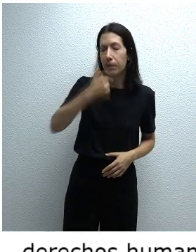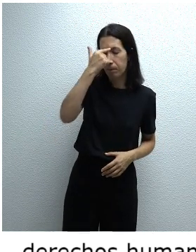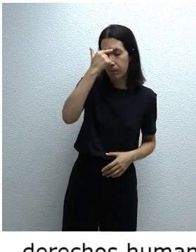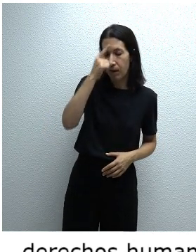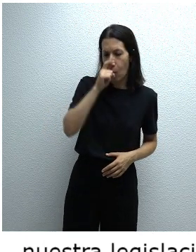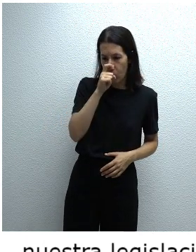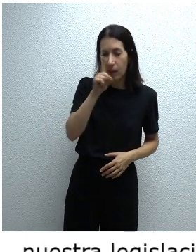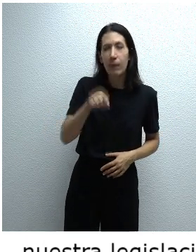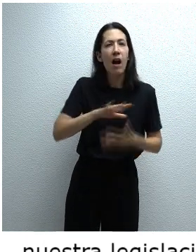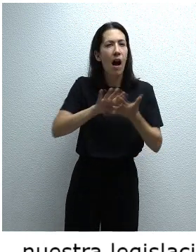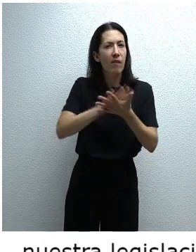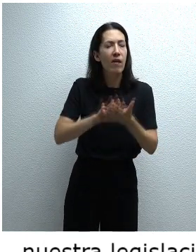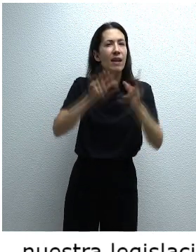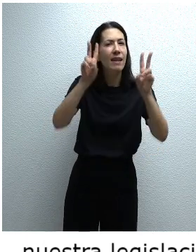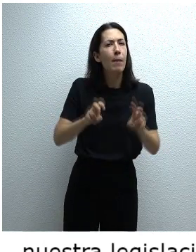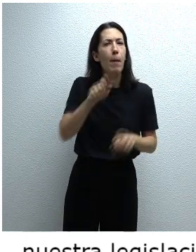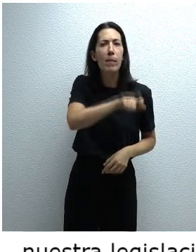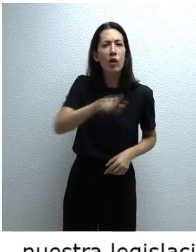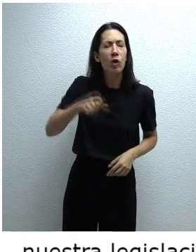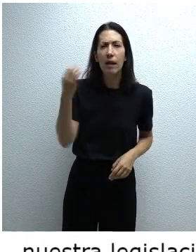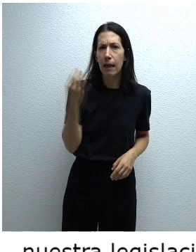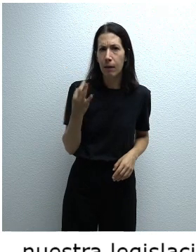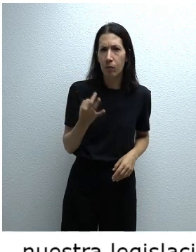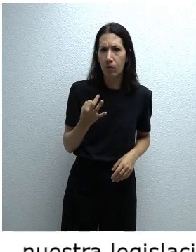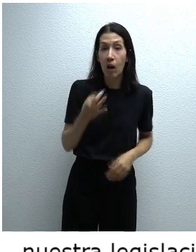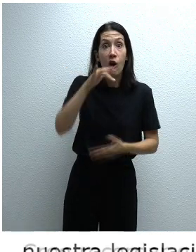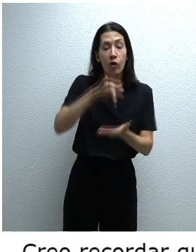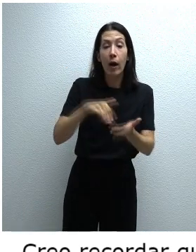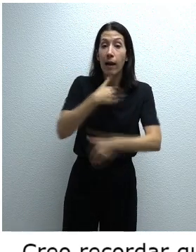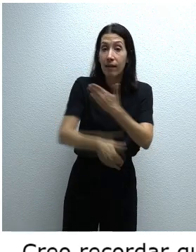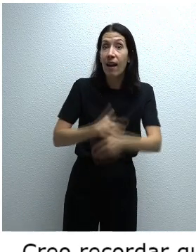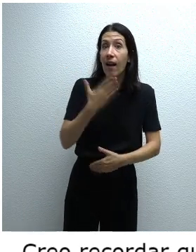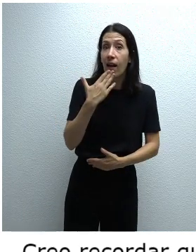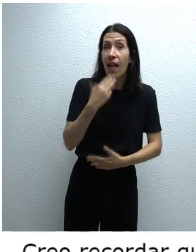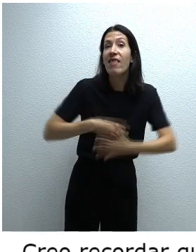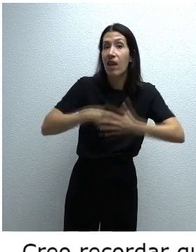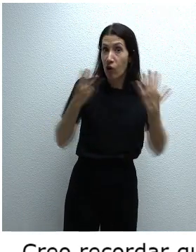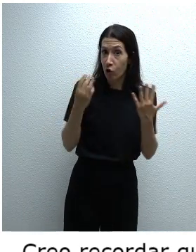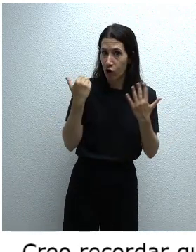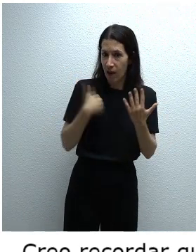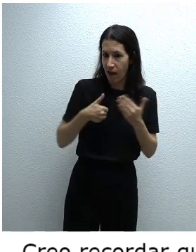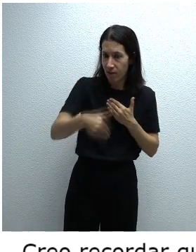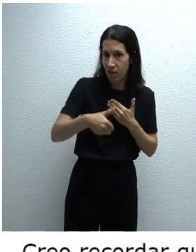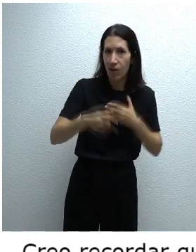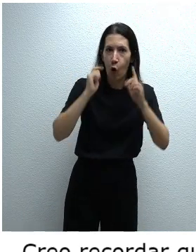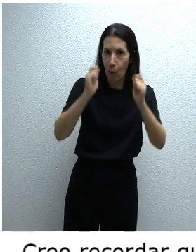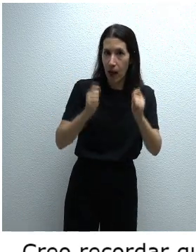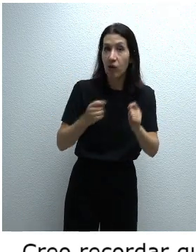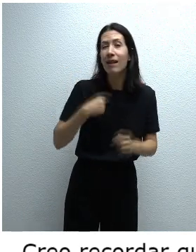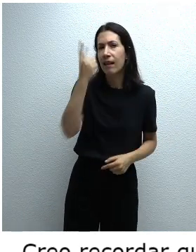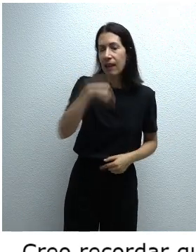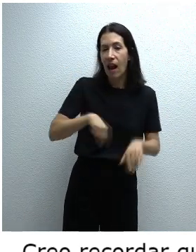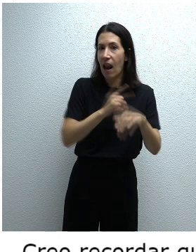alguna cuestión al tema de las personas que alcancen la mayoría de edad. Como todos sabemos, la nueva